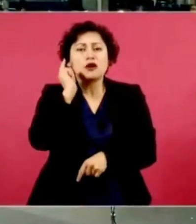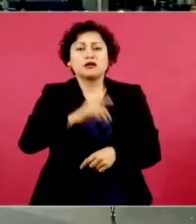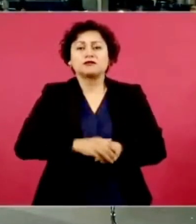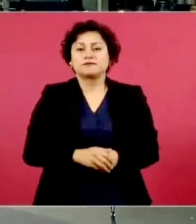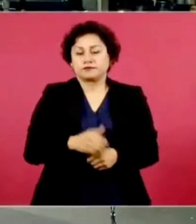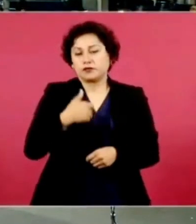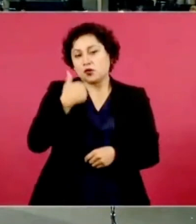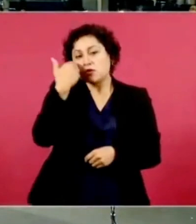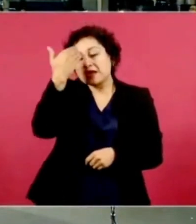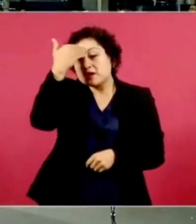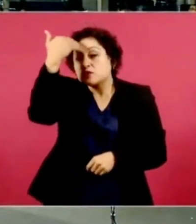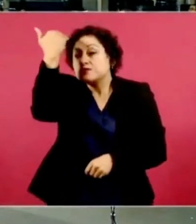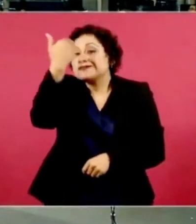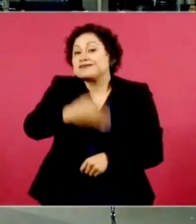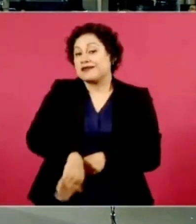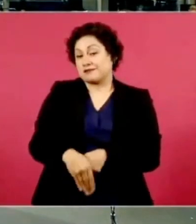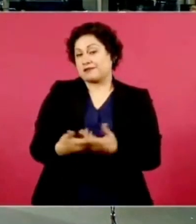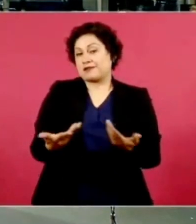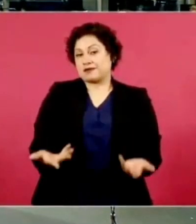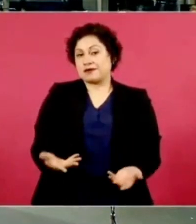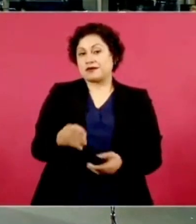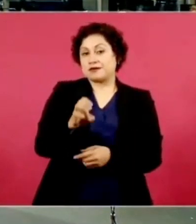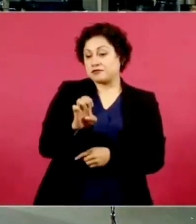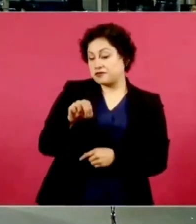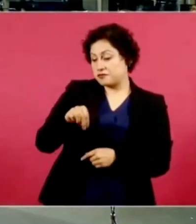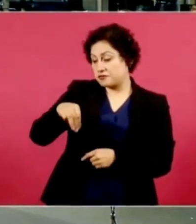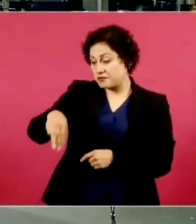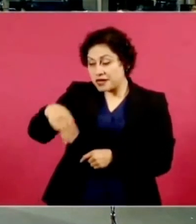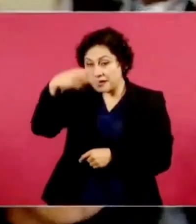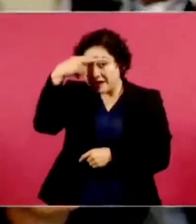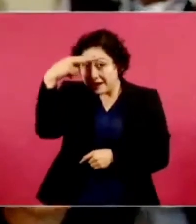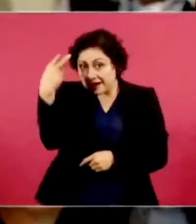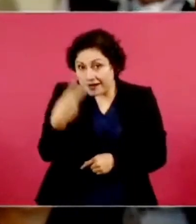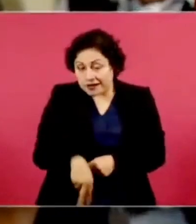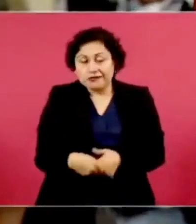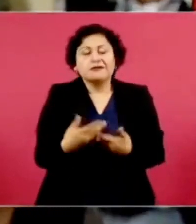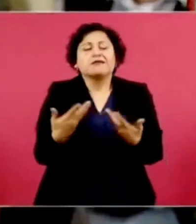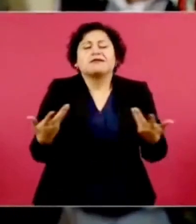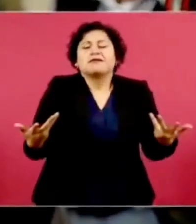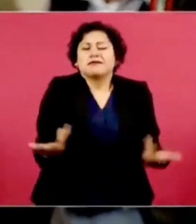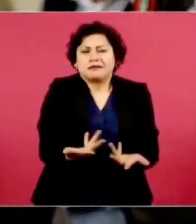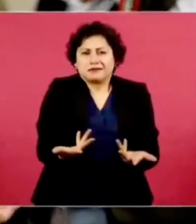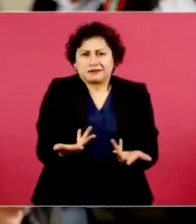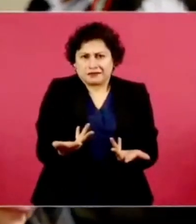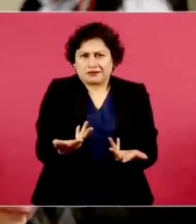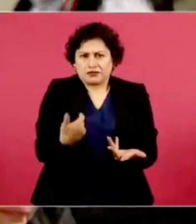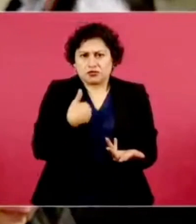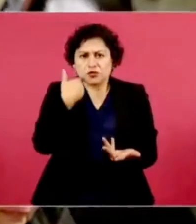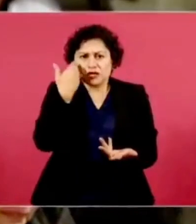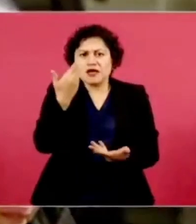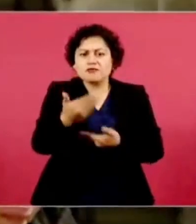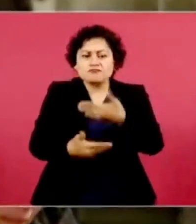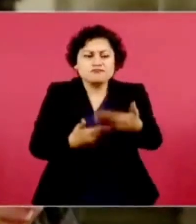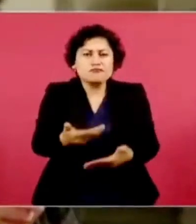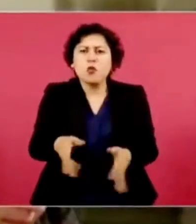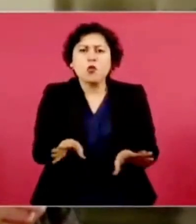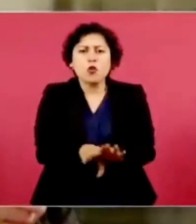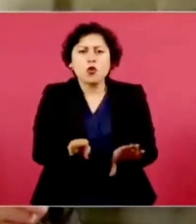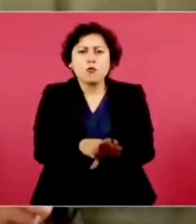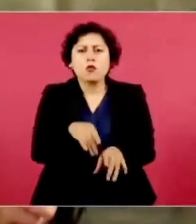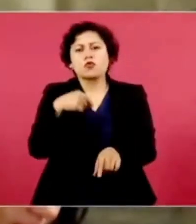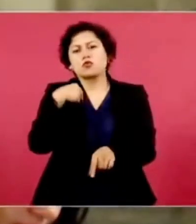escuela mexicana y hacia dónde va y todas estas cosas importantes, el tema que le traigo es muy puntual y aparentemente muy